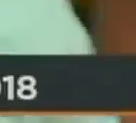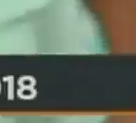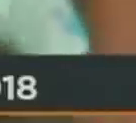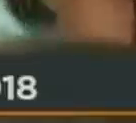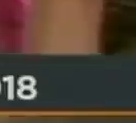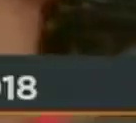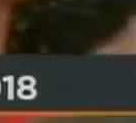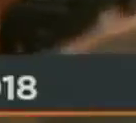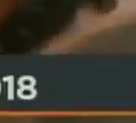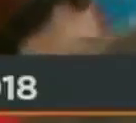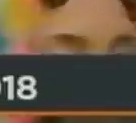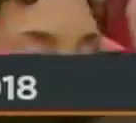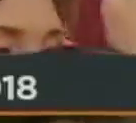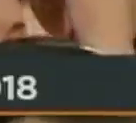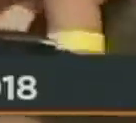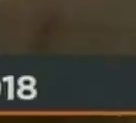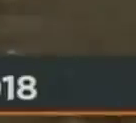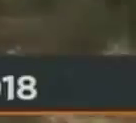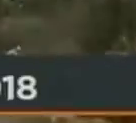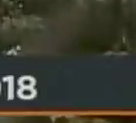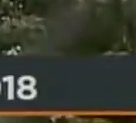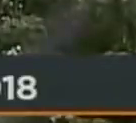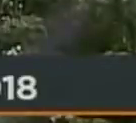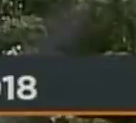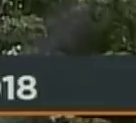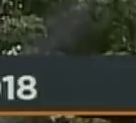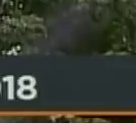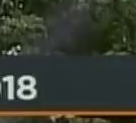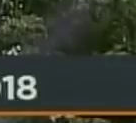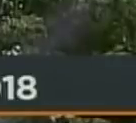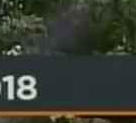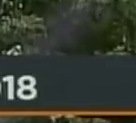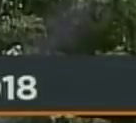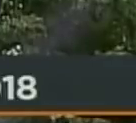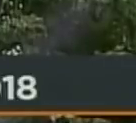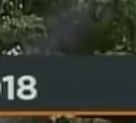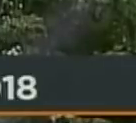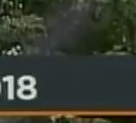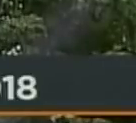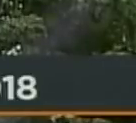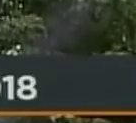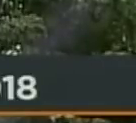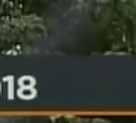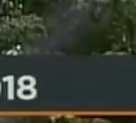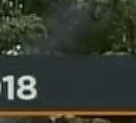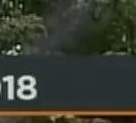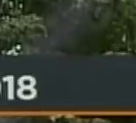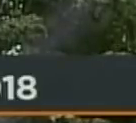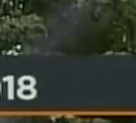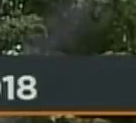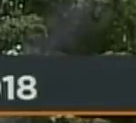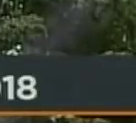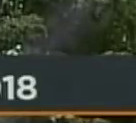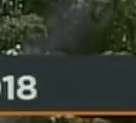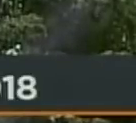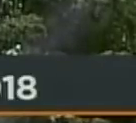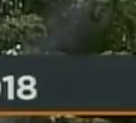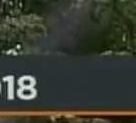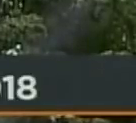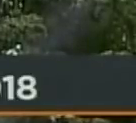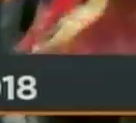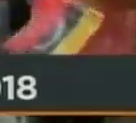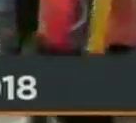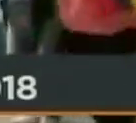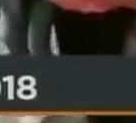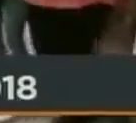A propósito del panorama electoral, el presidente también solicitó a los 4 precandidatos de la oposición cumplir con su